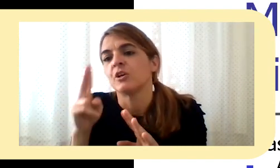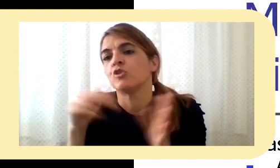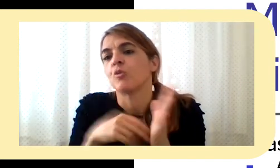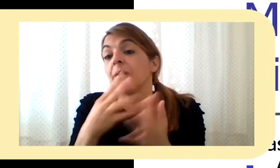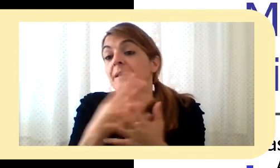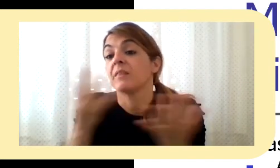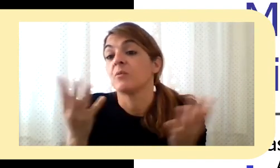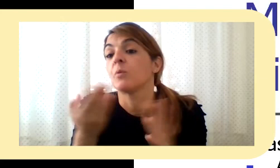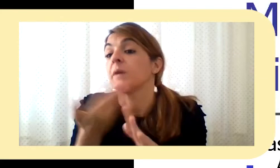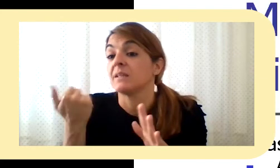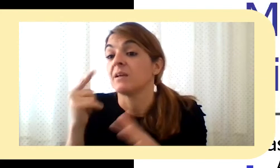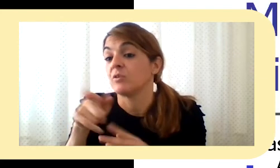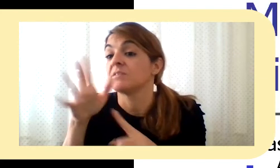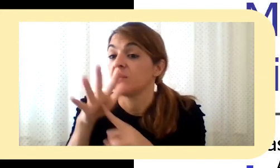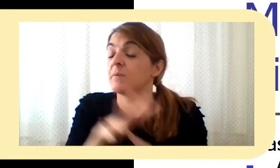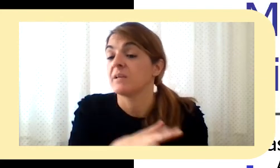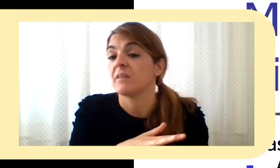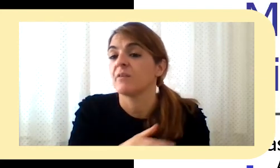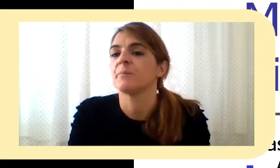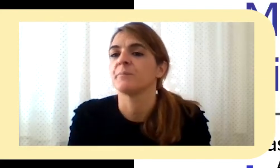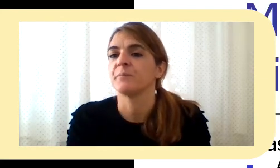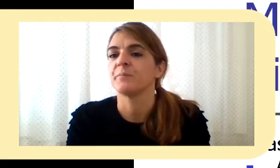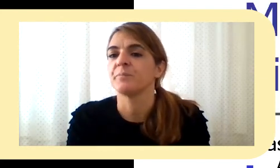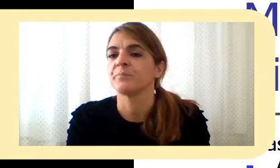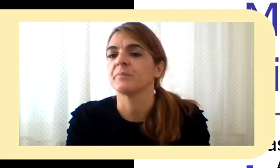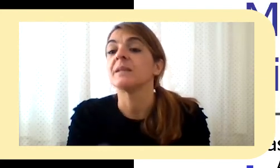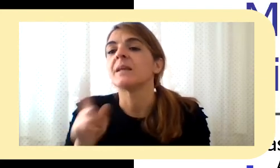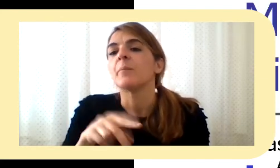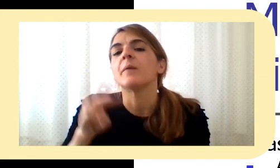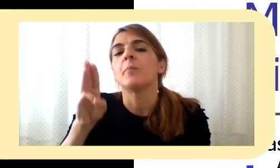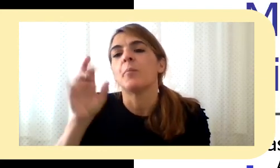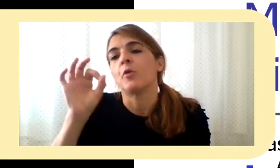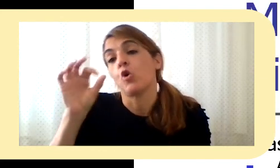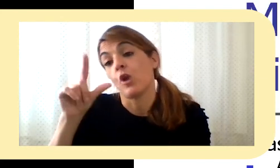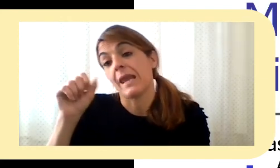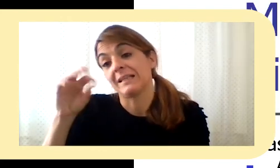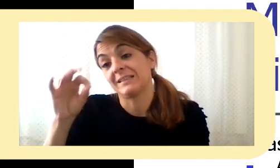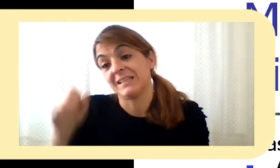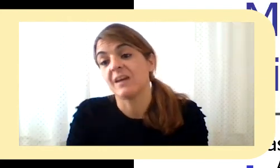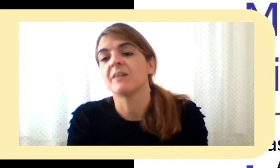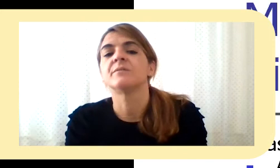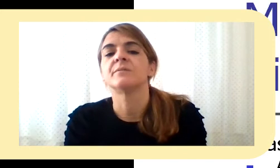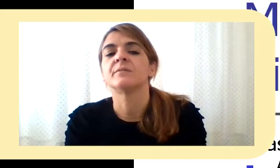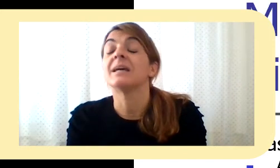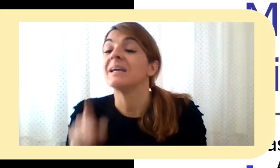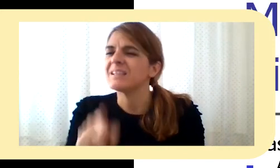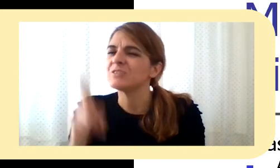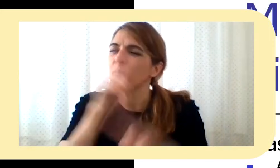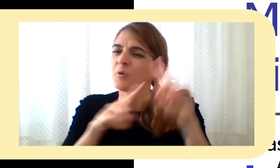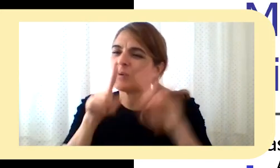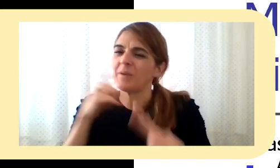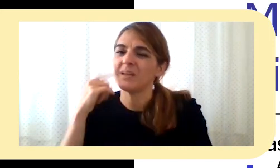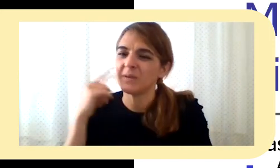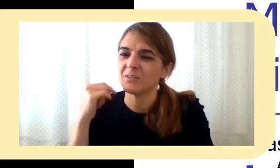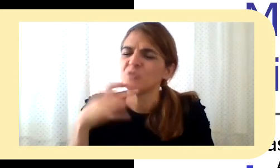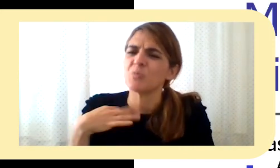discriminación. Y el exceso de prolactina. Todos estos problemas son problemas de la menstruación que se pueden resolver, pero que hay que